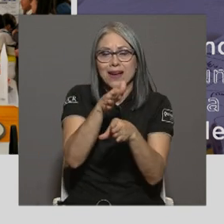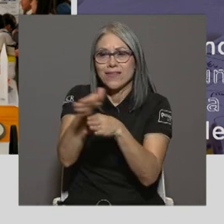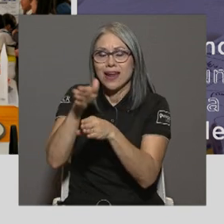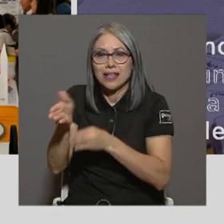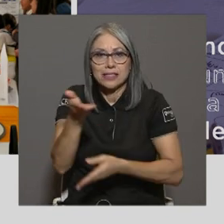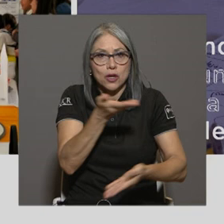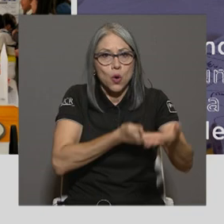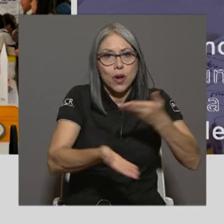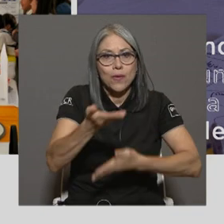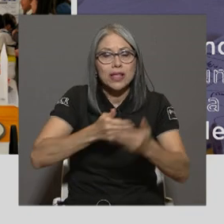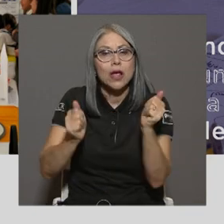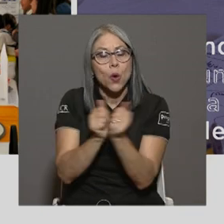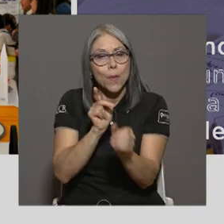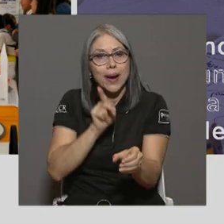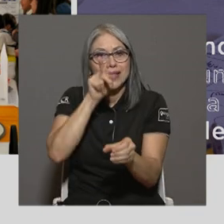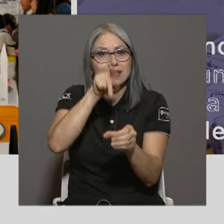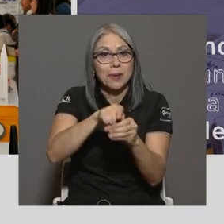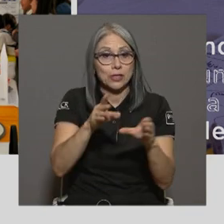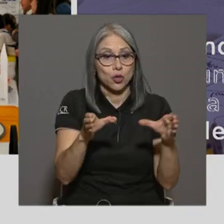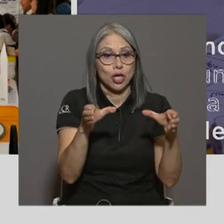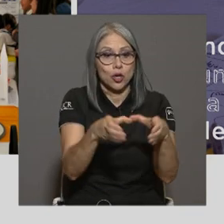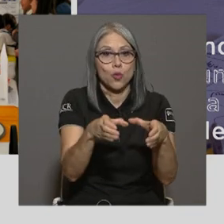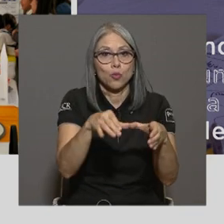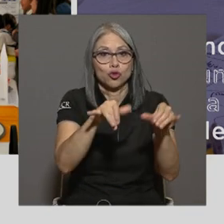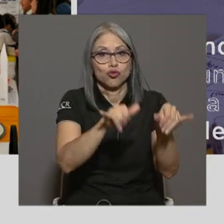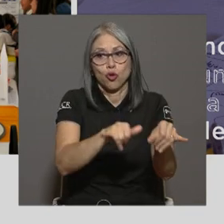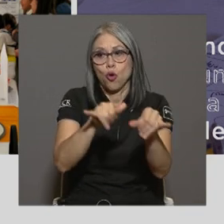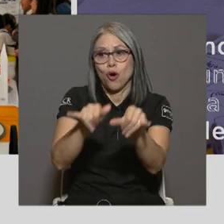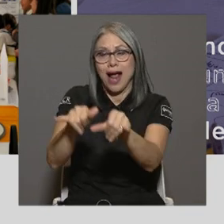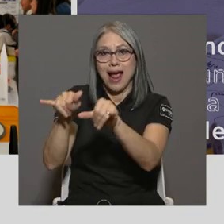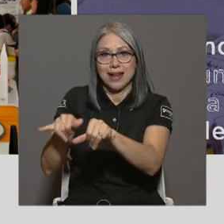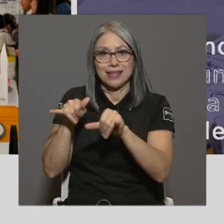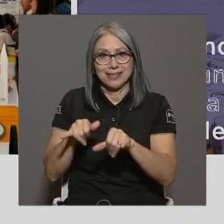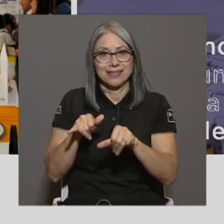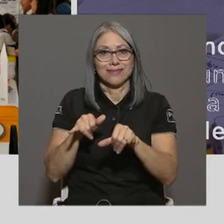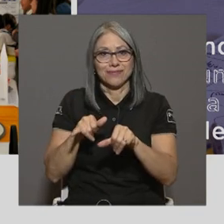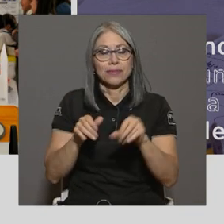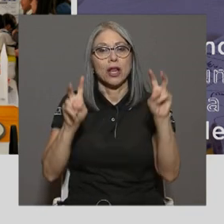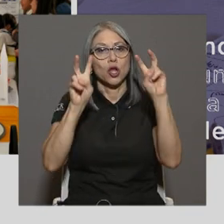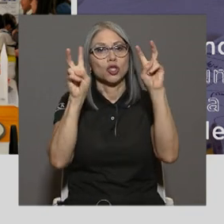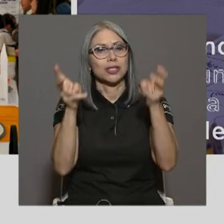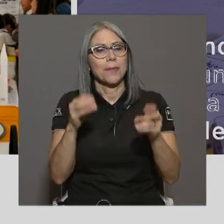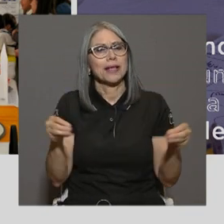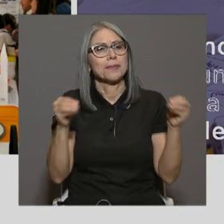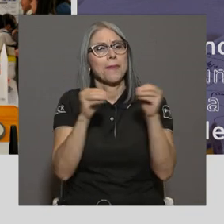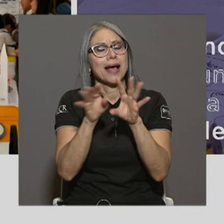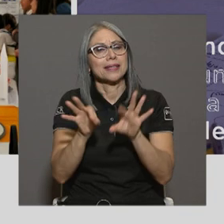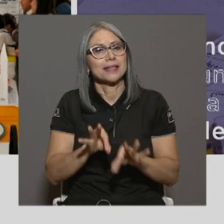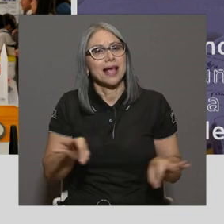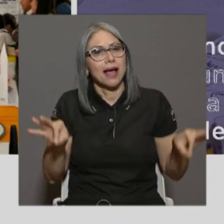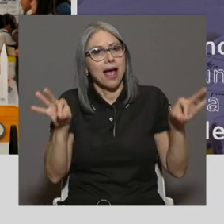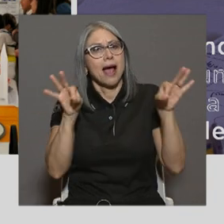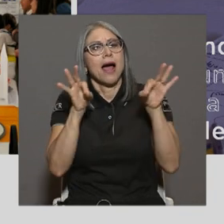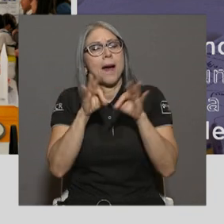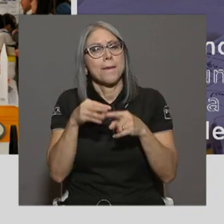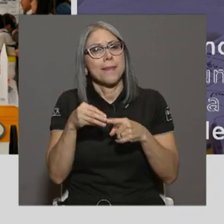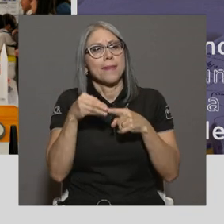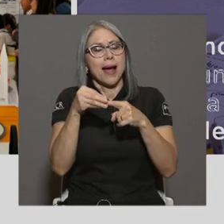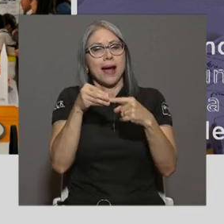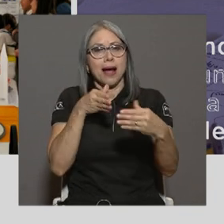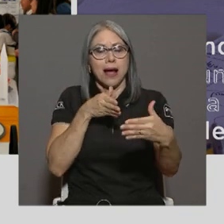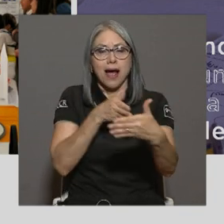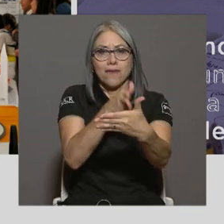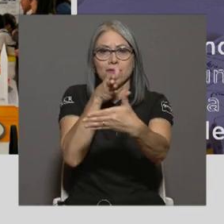la participación de diversos actores locales, los temas más apremiantes que afectan a